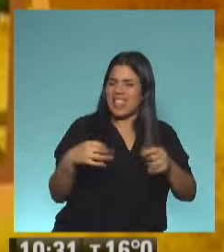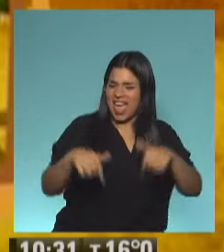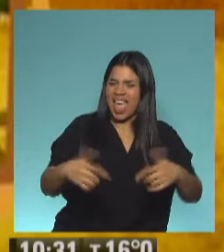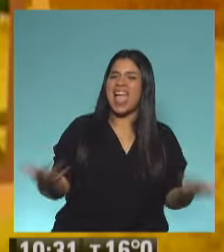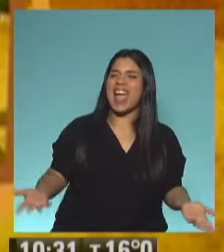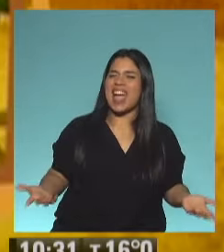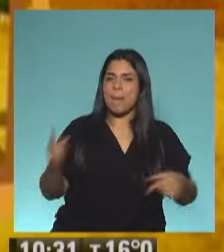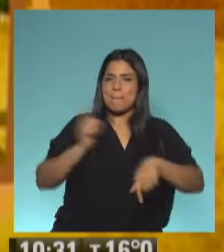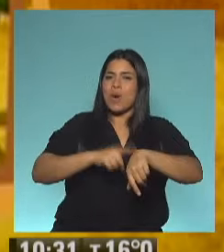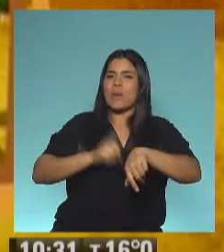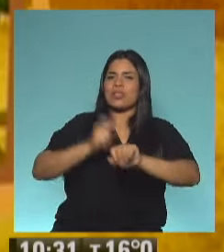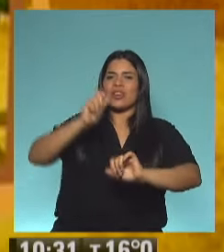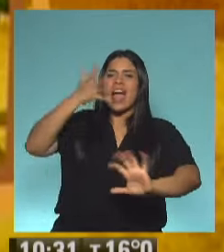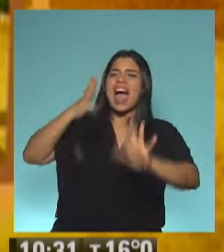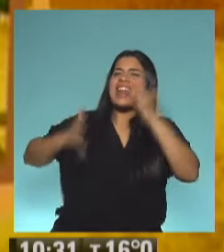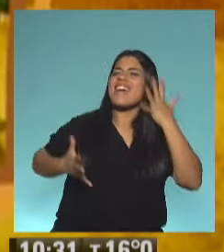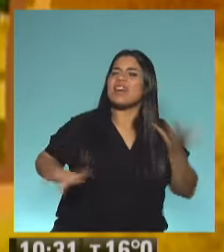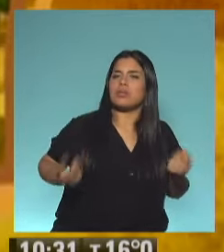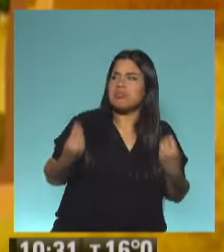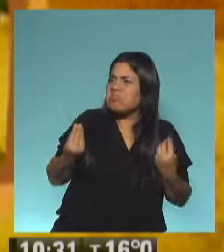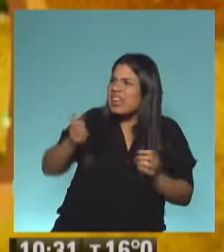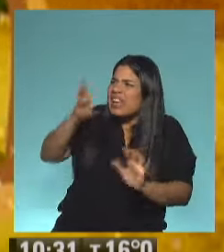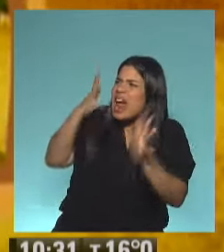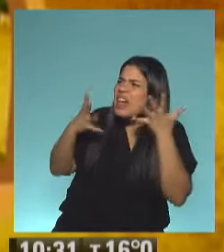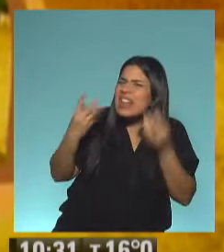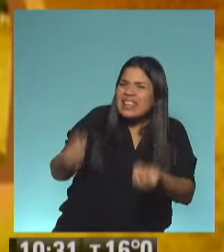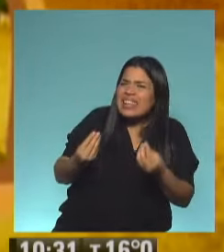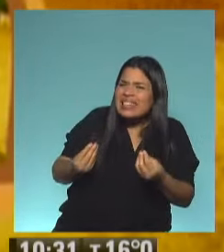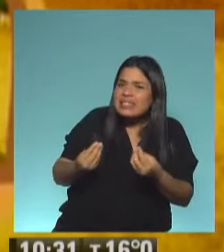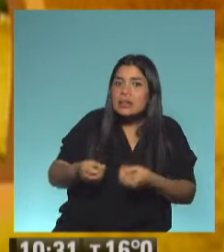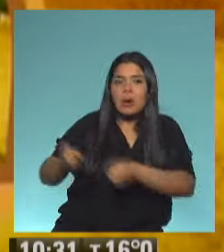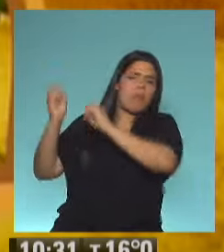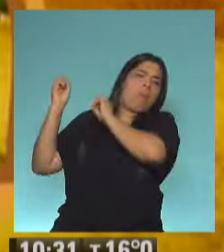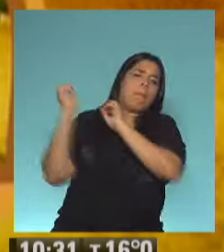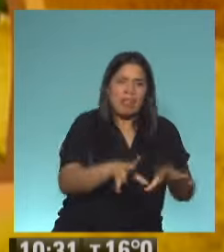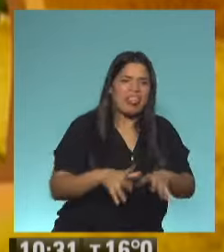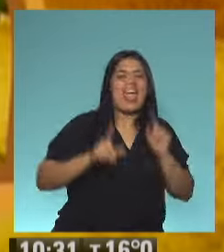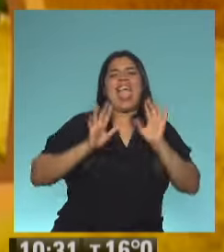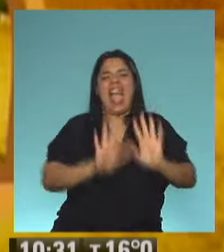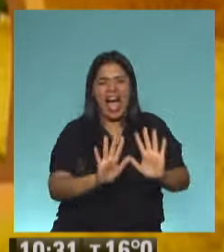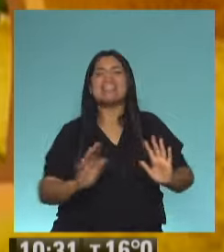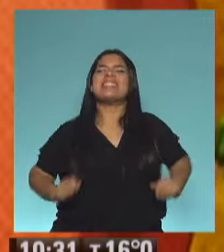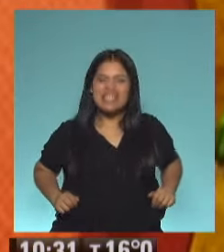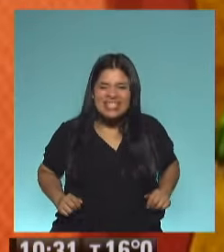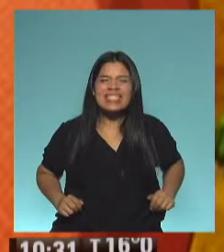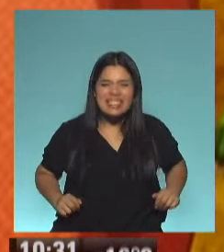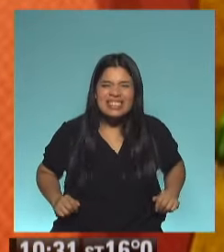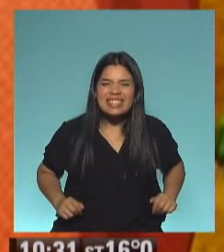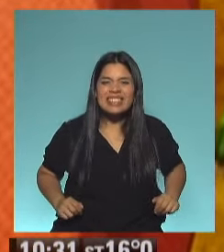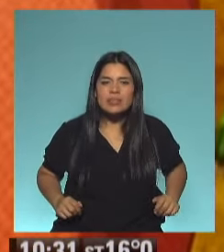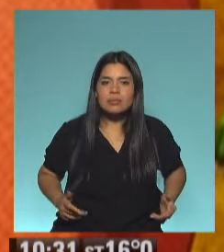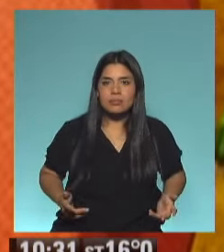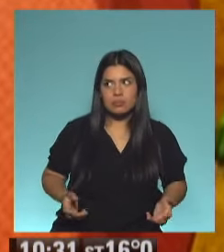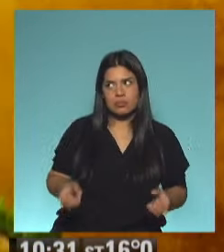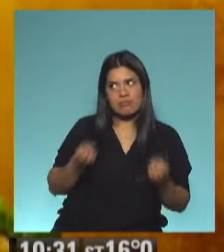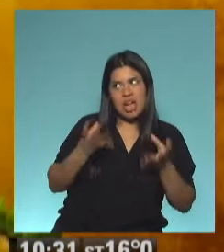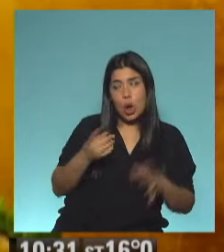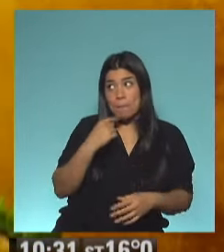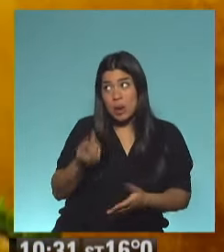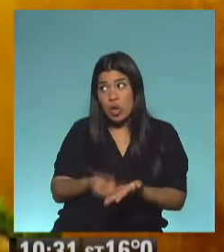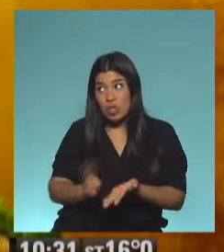carnaval. ¿Pero qué es el carnaval? ¡Eso es el carnaval! Mejor no preguntes